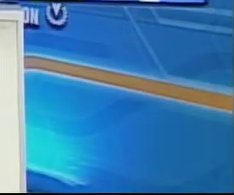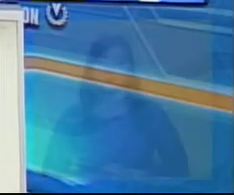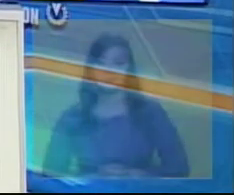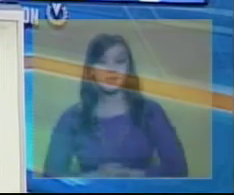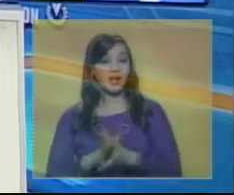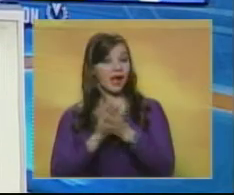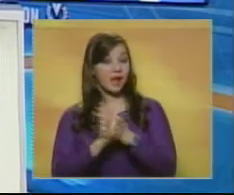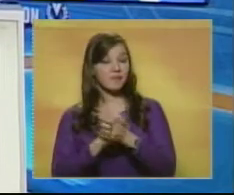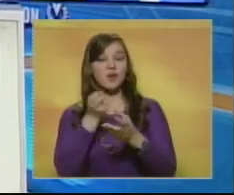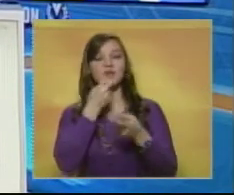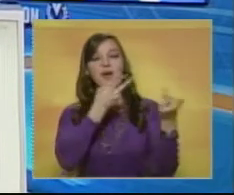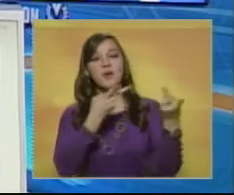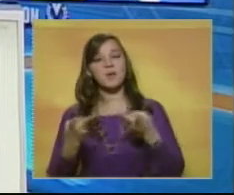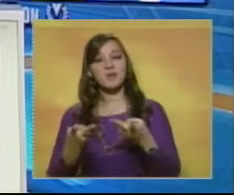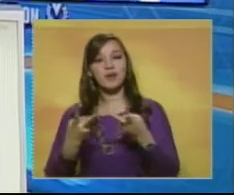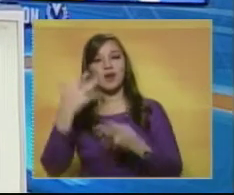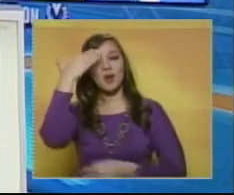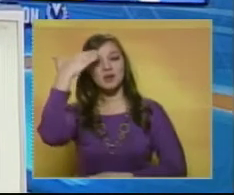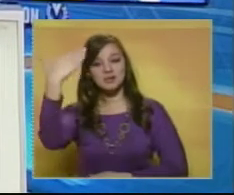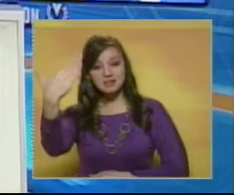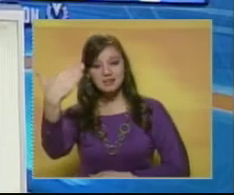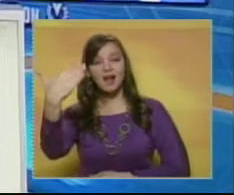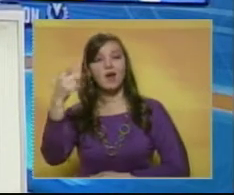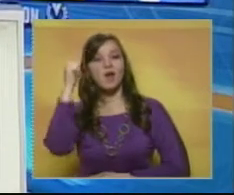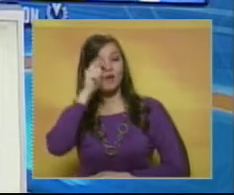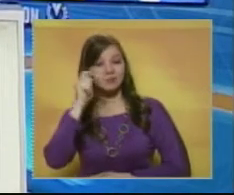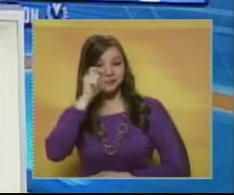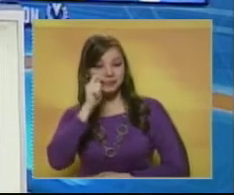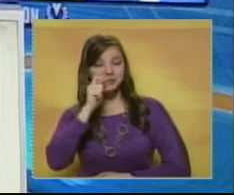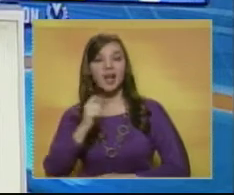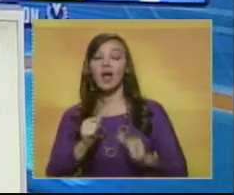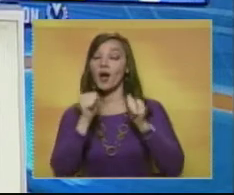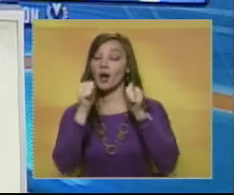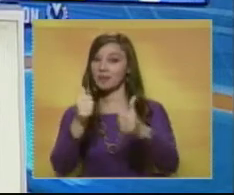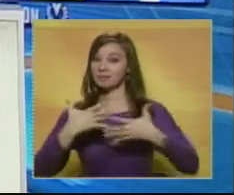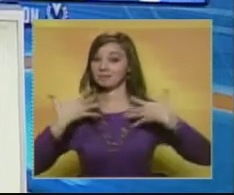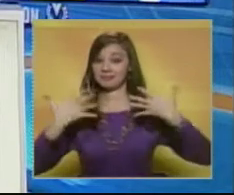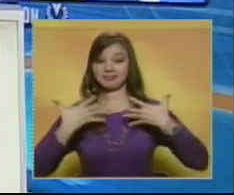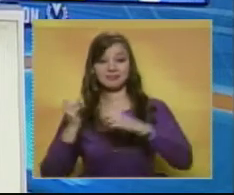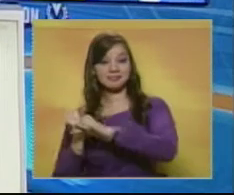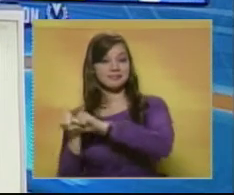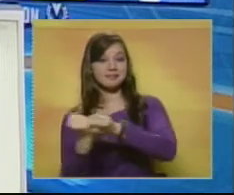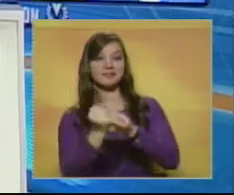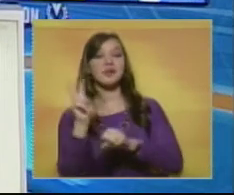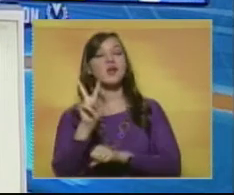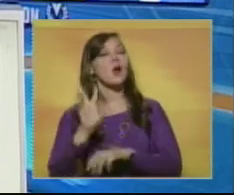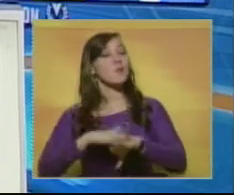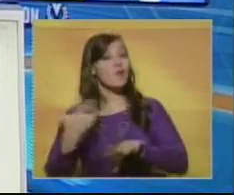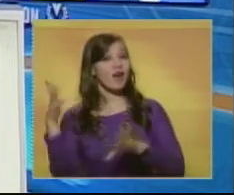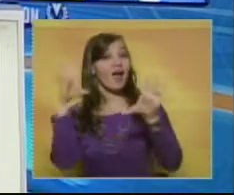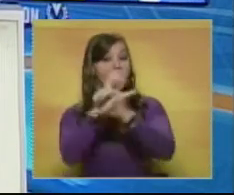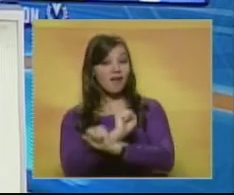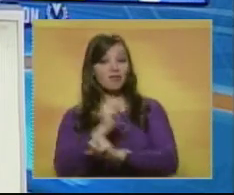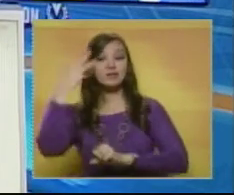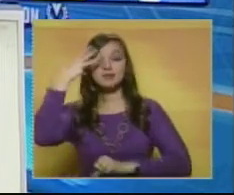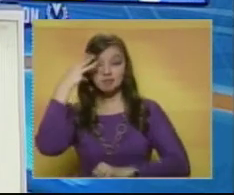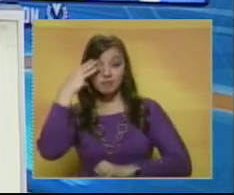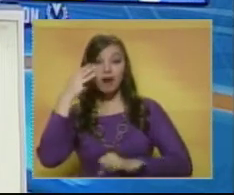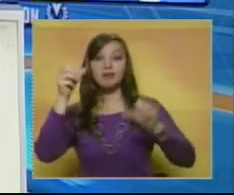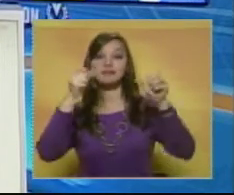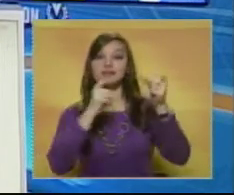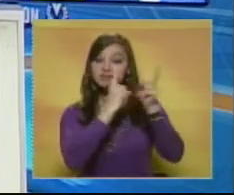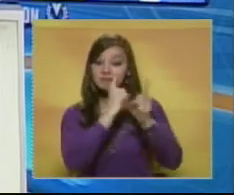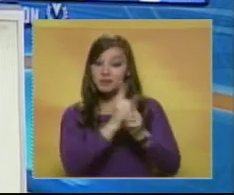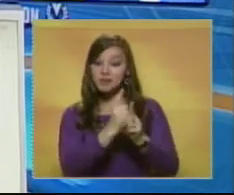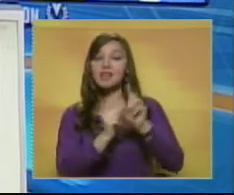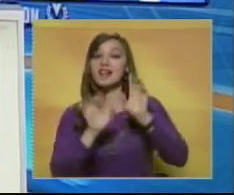Amigos, bienvenidos a los deportes. Les saluda Tony Citadino. Comenzamos con la emoción del béisbol profesional venezolano, porque anoche los navegantes del Magallanes vencieron a los Leones